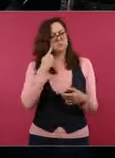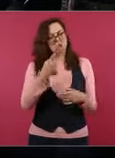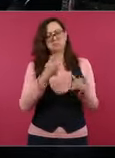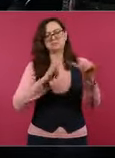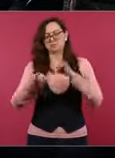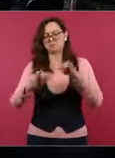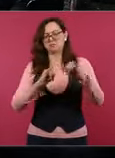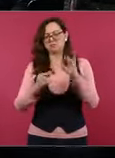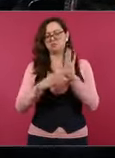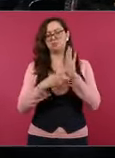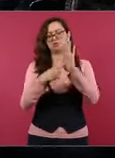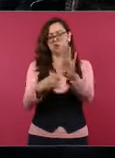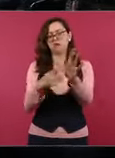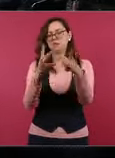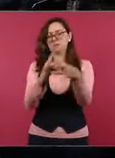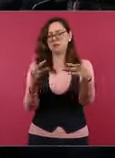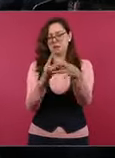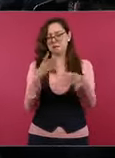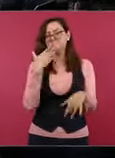Del tren.